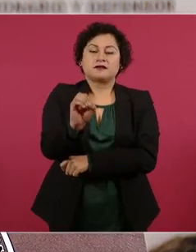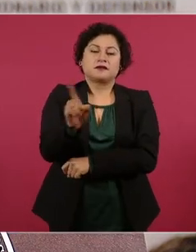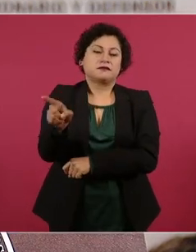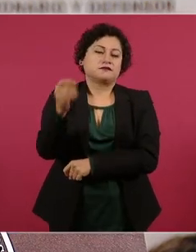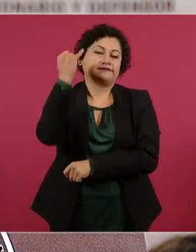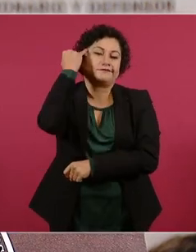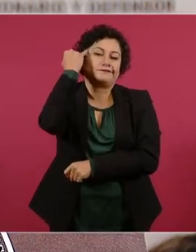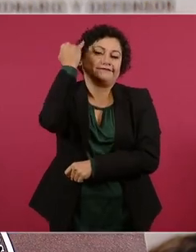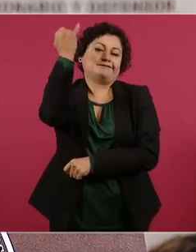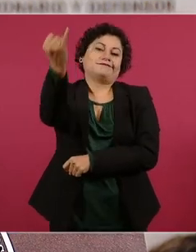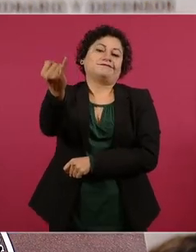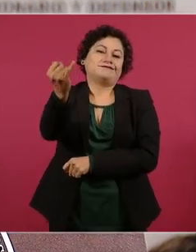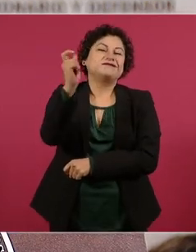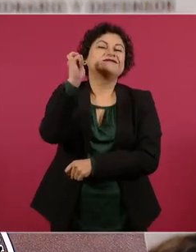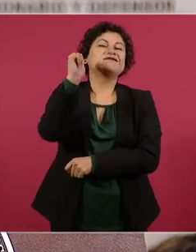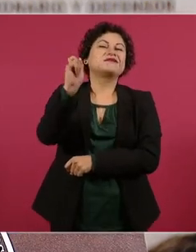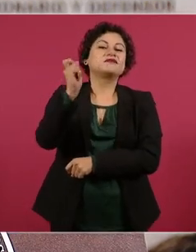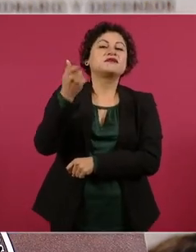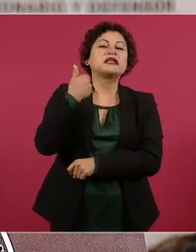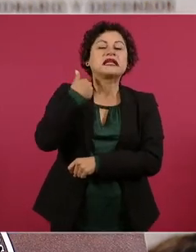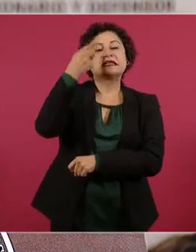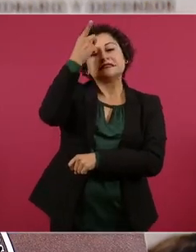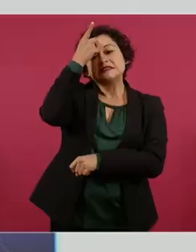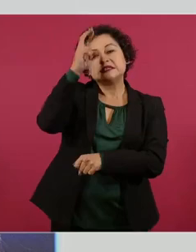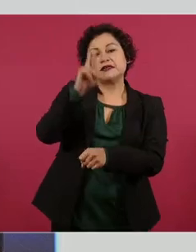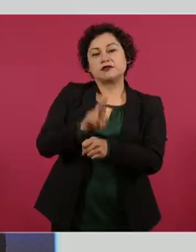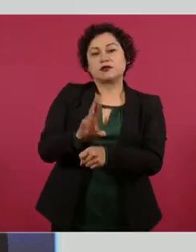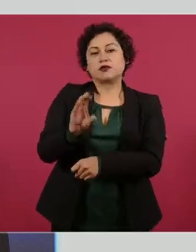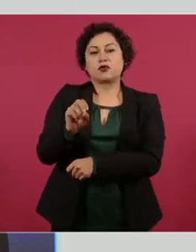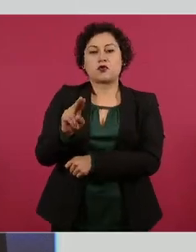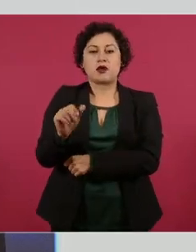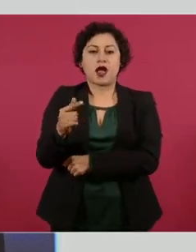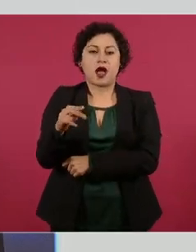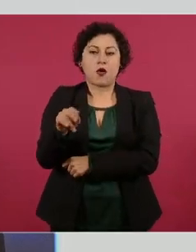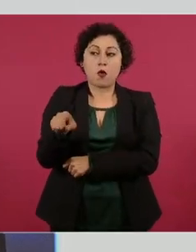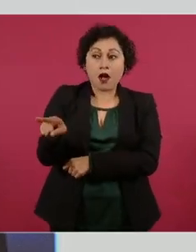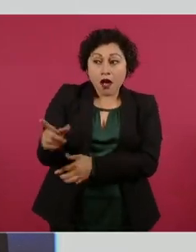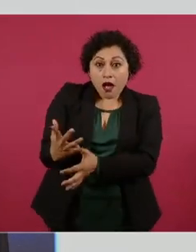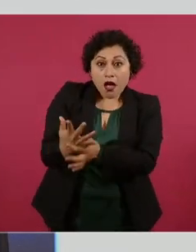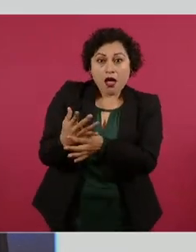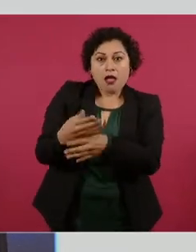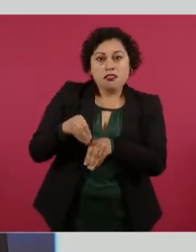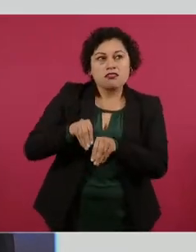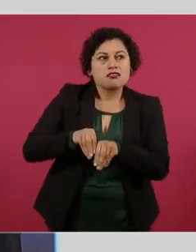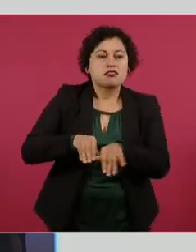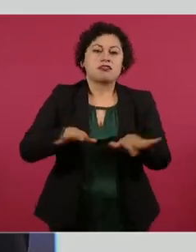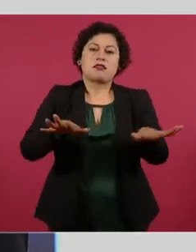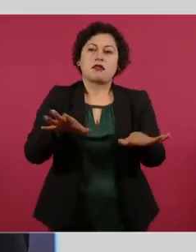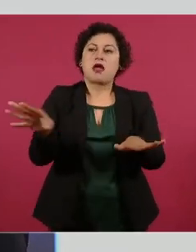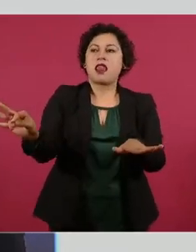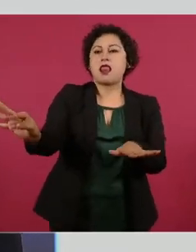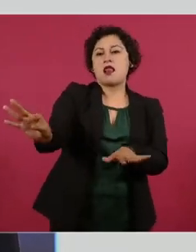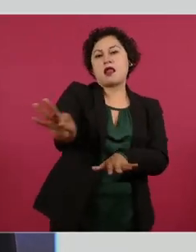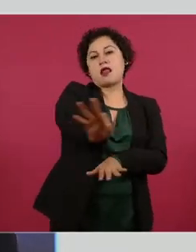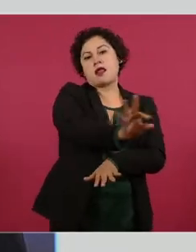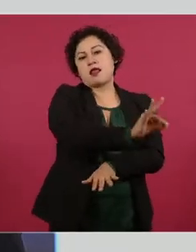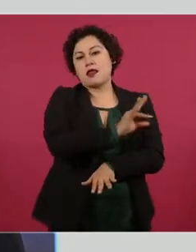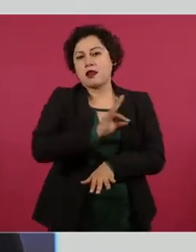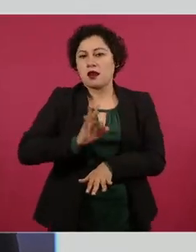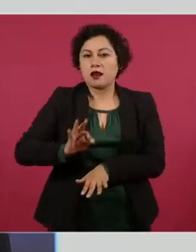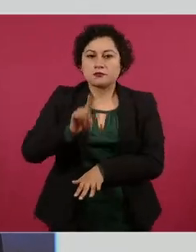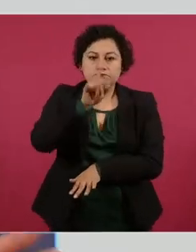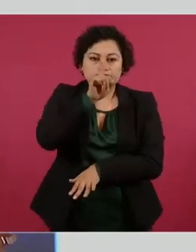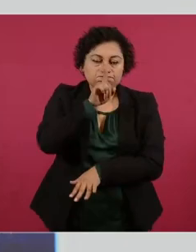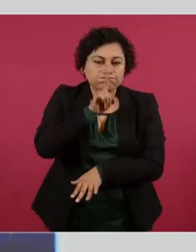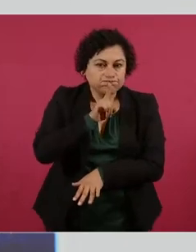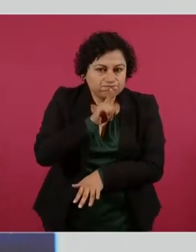Agua, y pues estos medios sirvieron como caja de resonancia para propagar la mentira